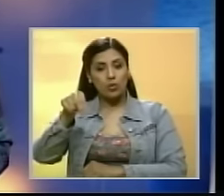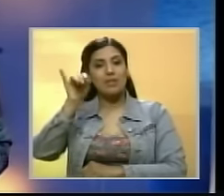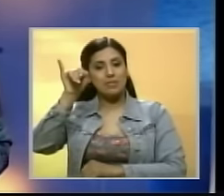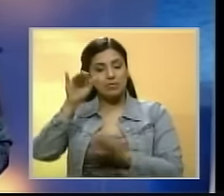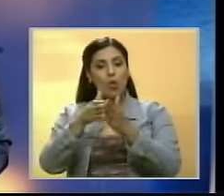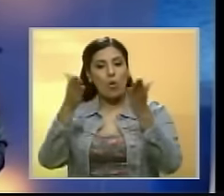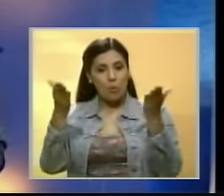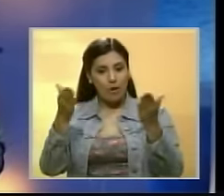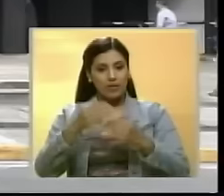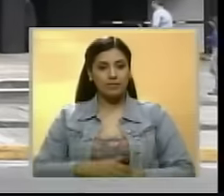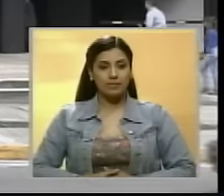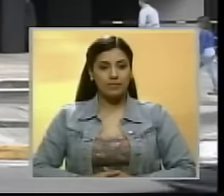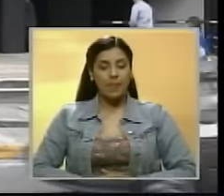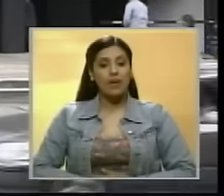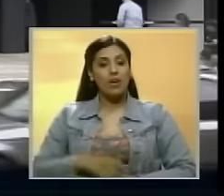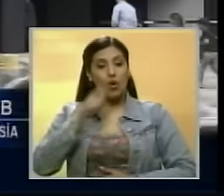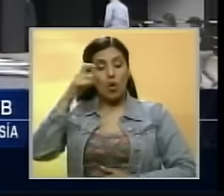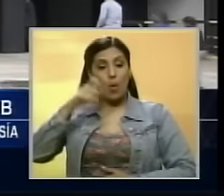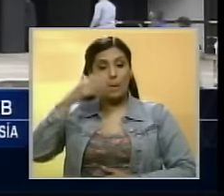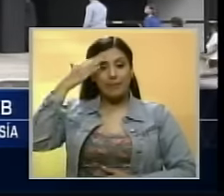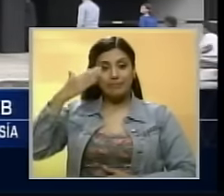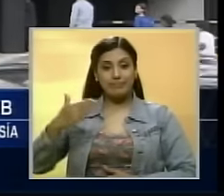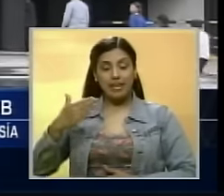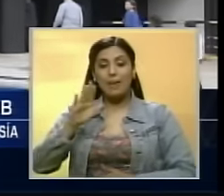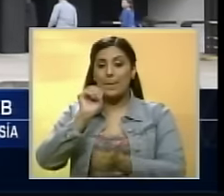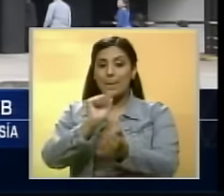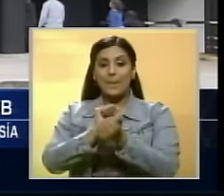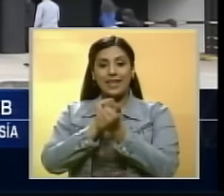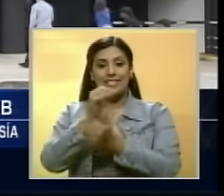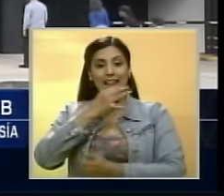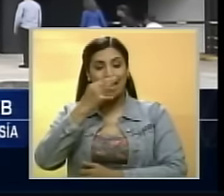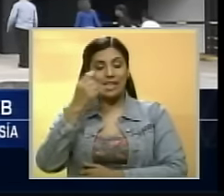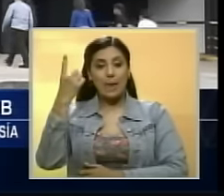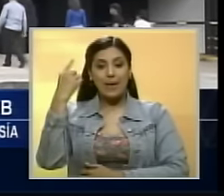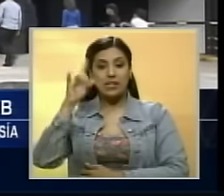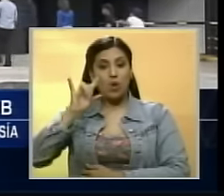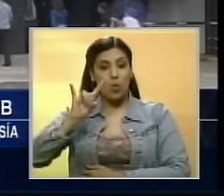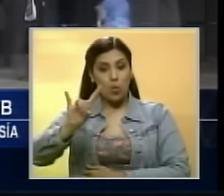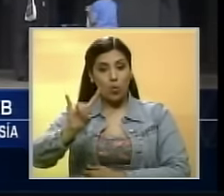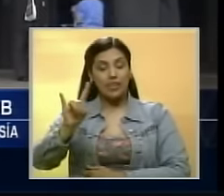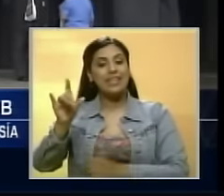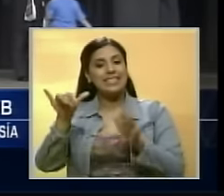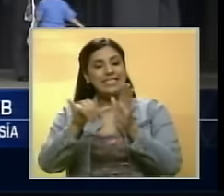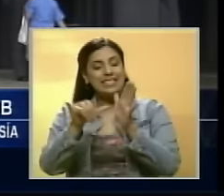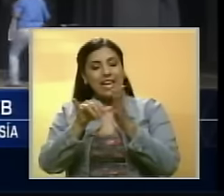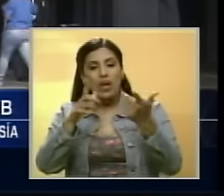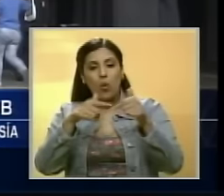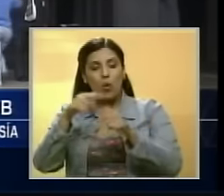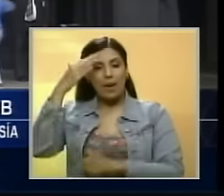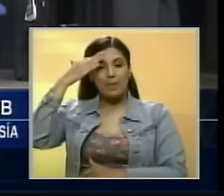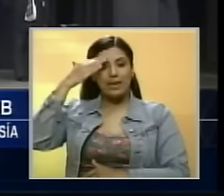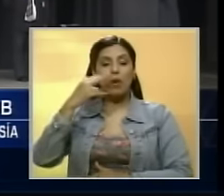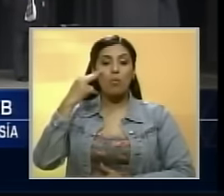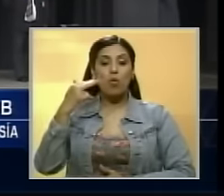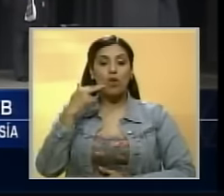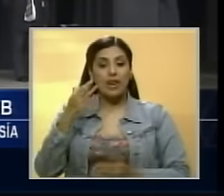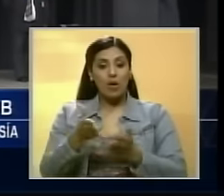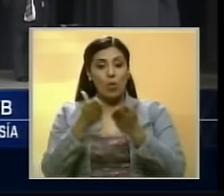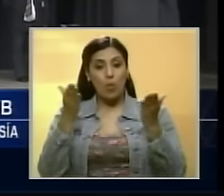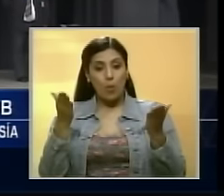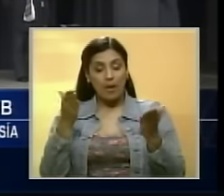cariaco estado sucre el sargento Moreno liset fue detenido la tarde del pasado lunes en la citada dependencia de la guardia nacional bolivariana en